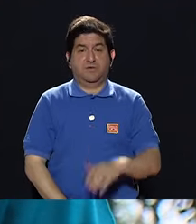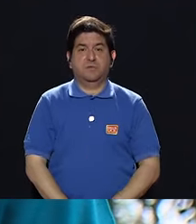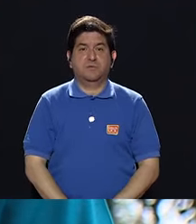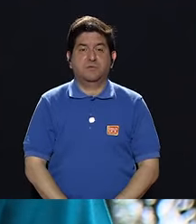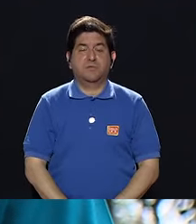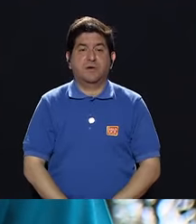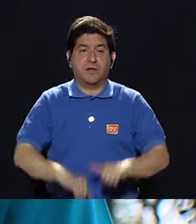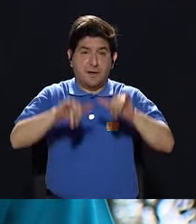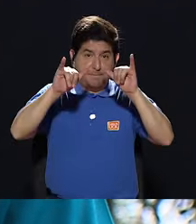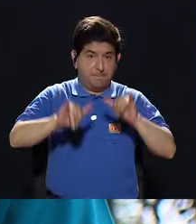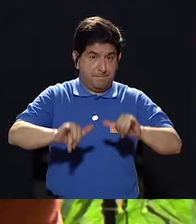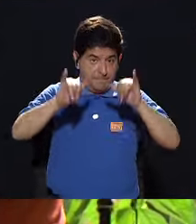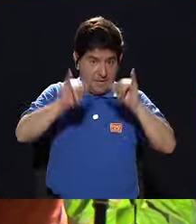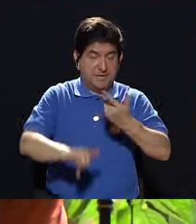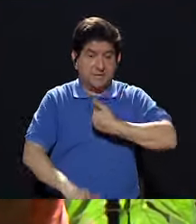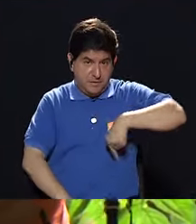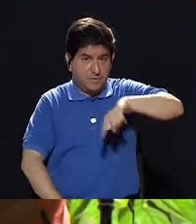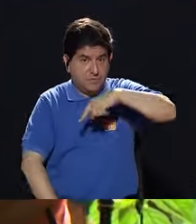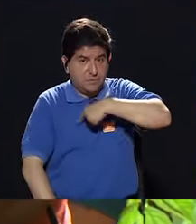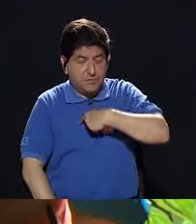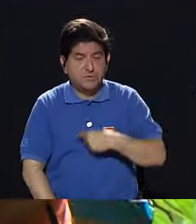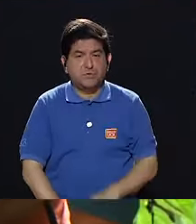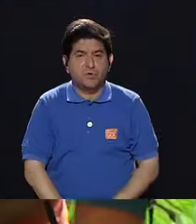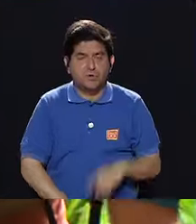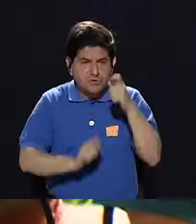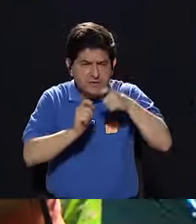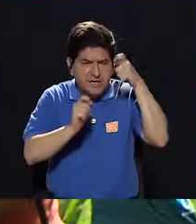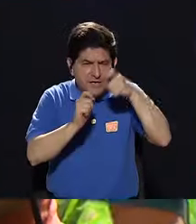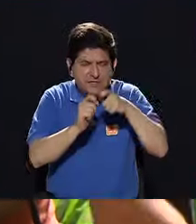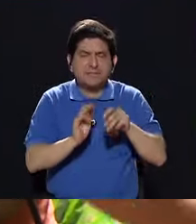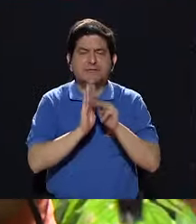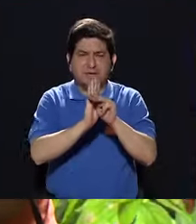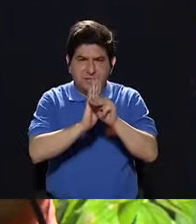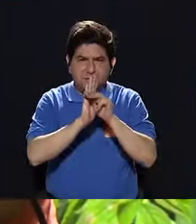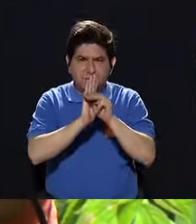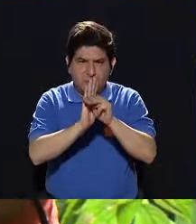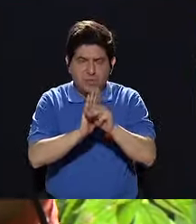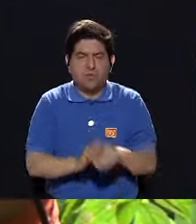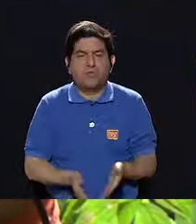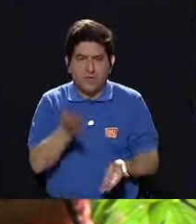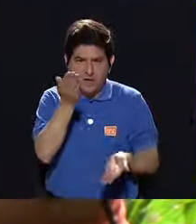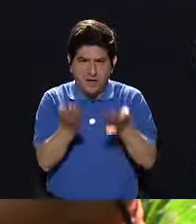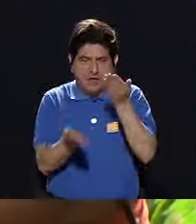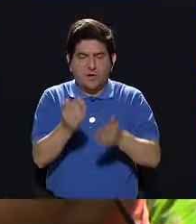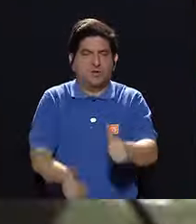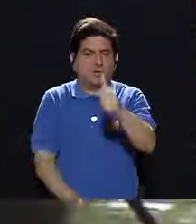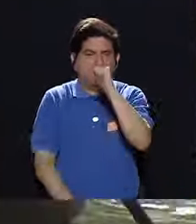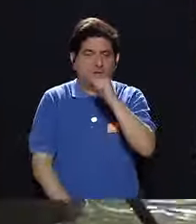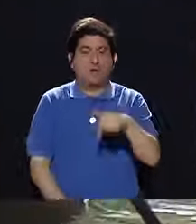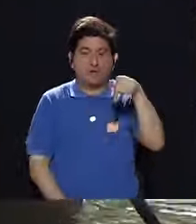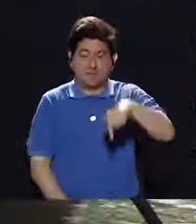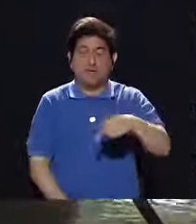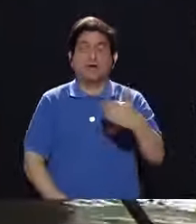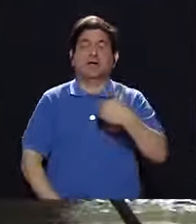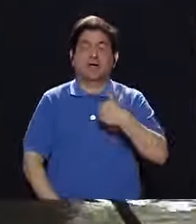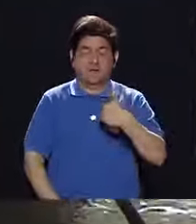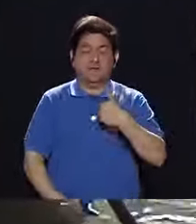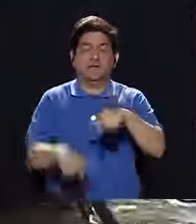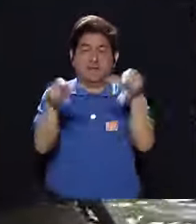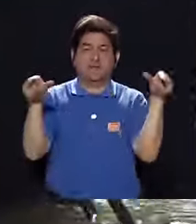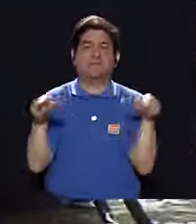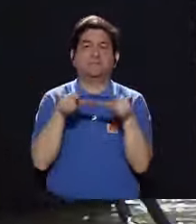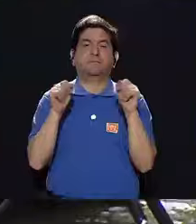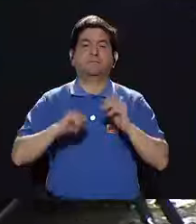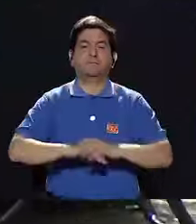para mantener la calibrado el modelo de balance hídrico con el que se cuenta actualmente en la